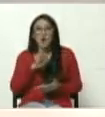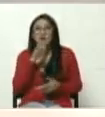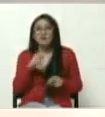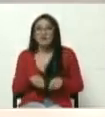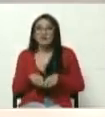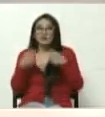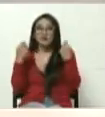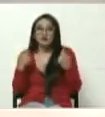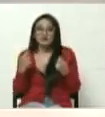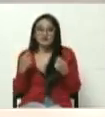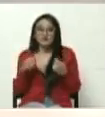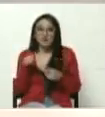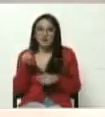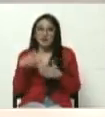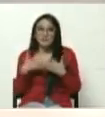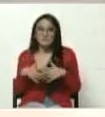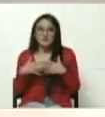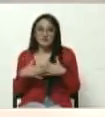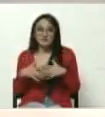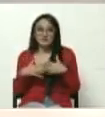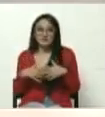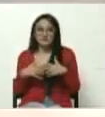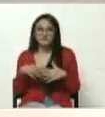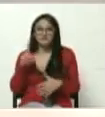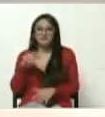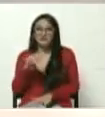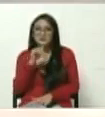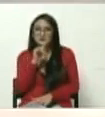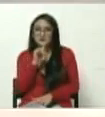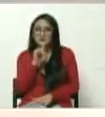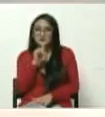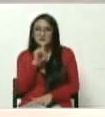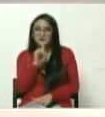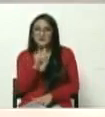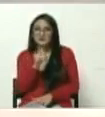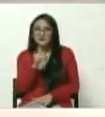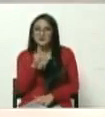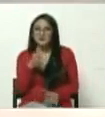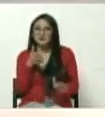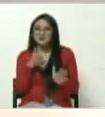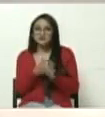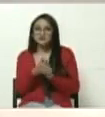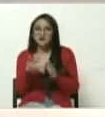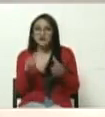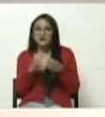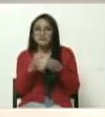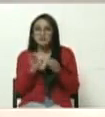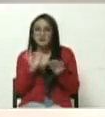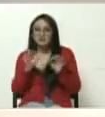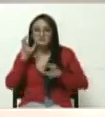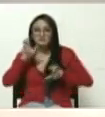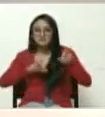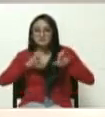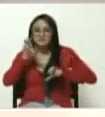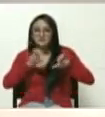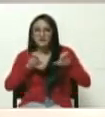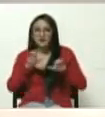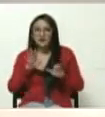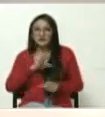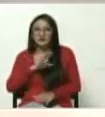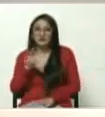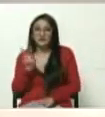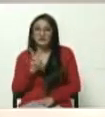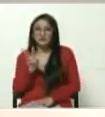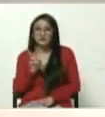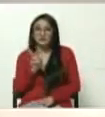daños ocasionados a esta empresa. También informaba acerca de un equipo especializado tanto de la República